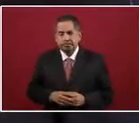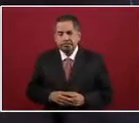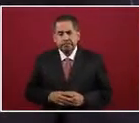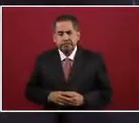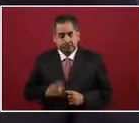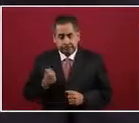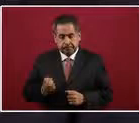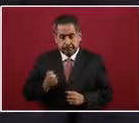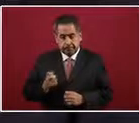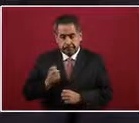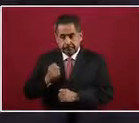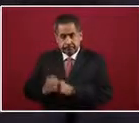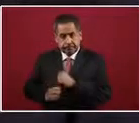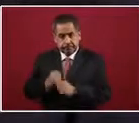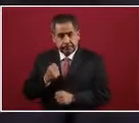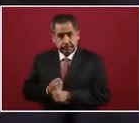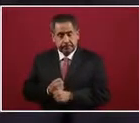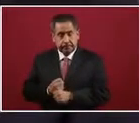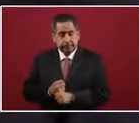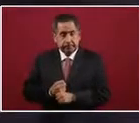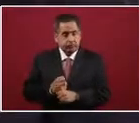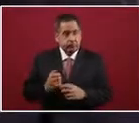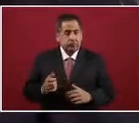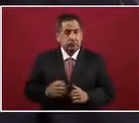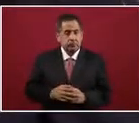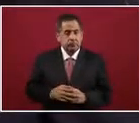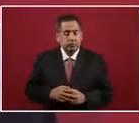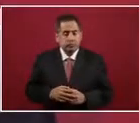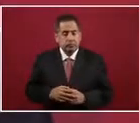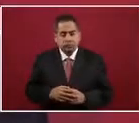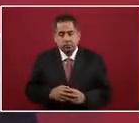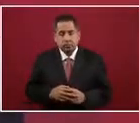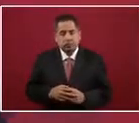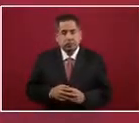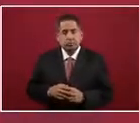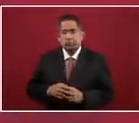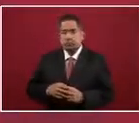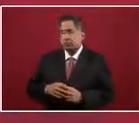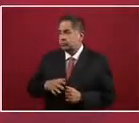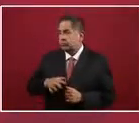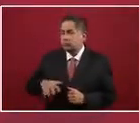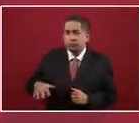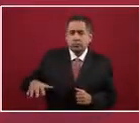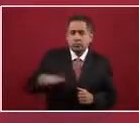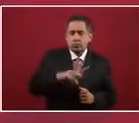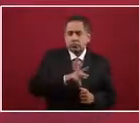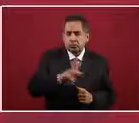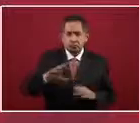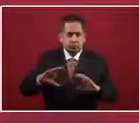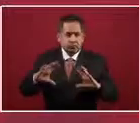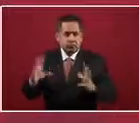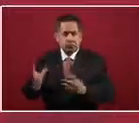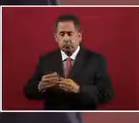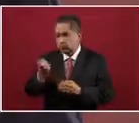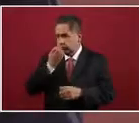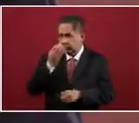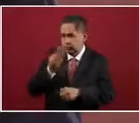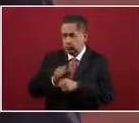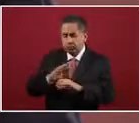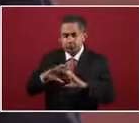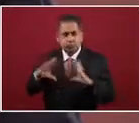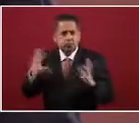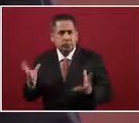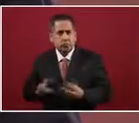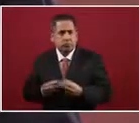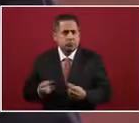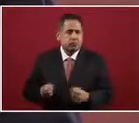este año, de todos los estudiantes, en total,